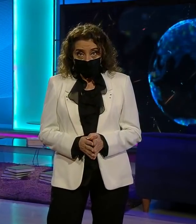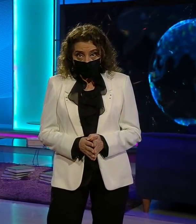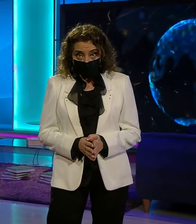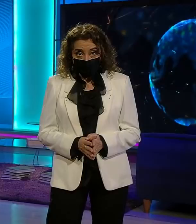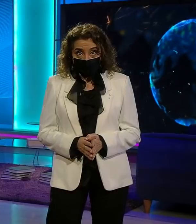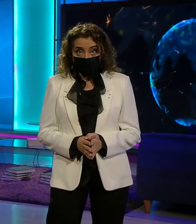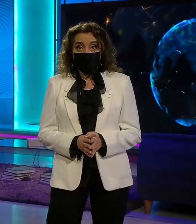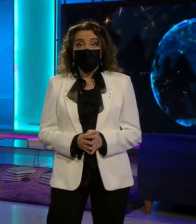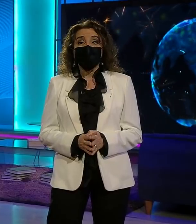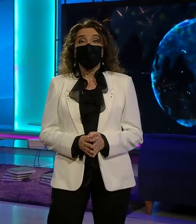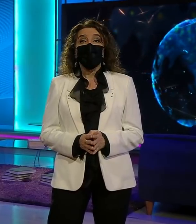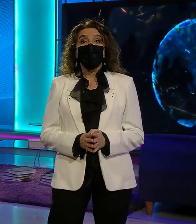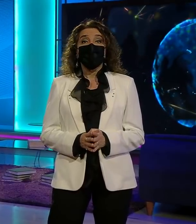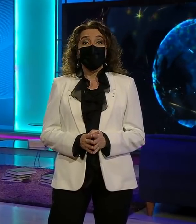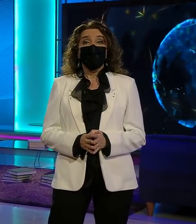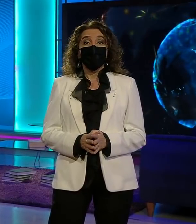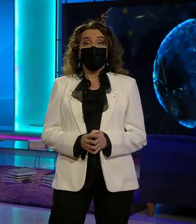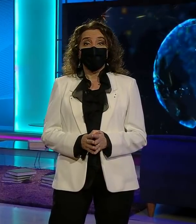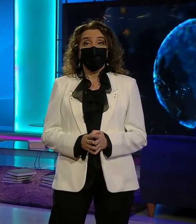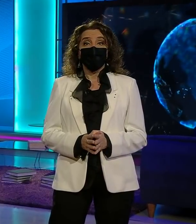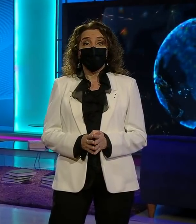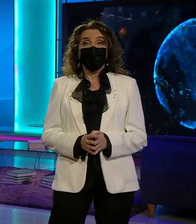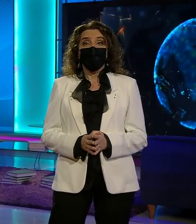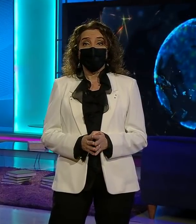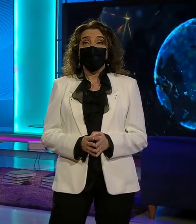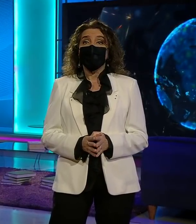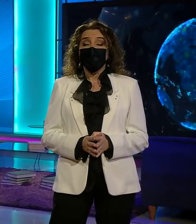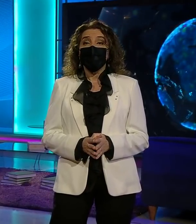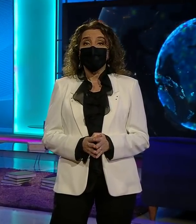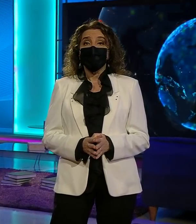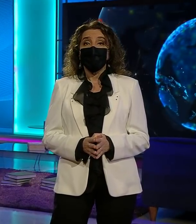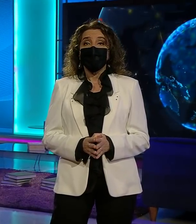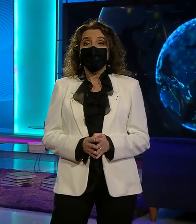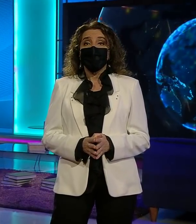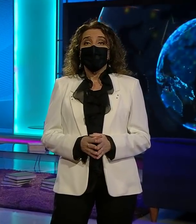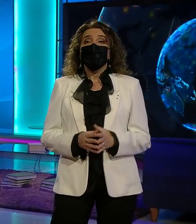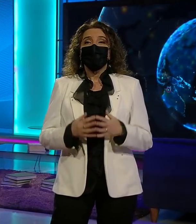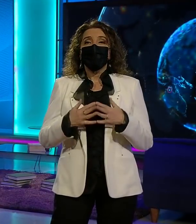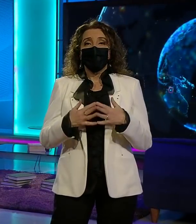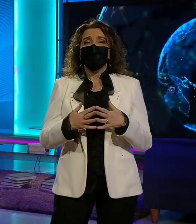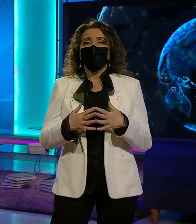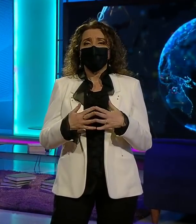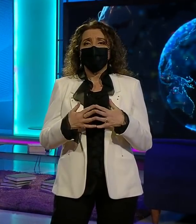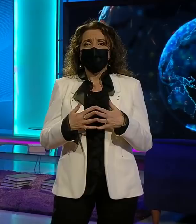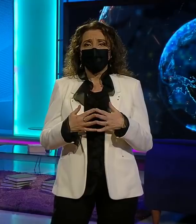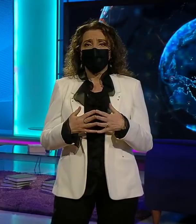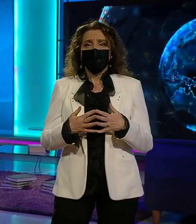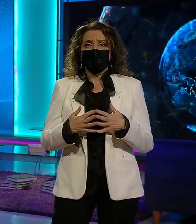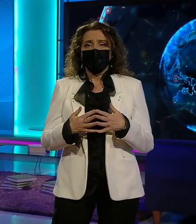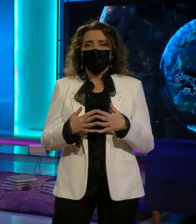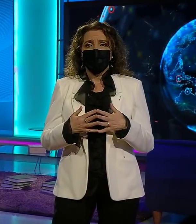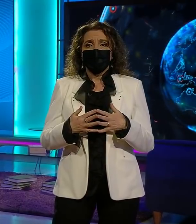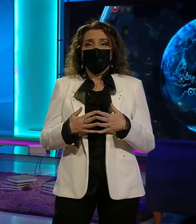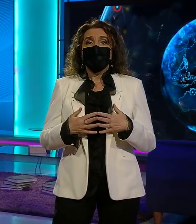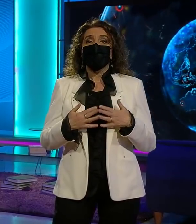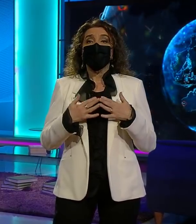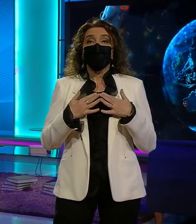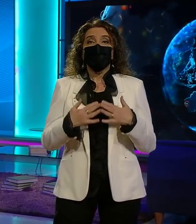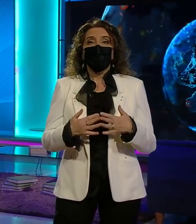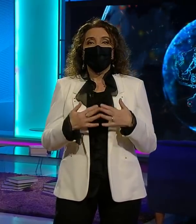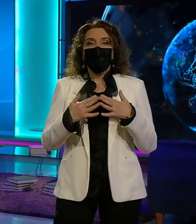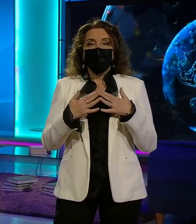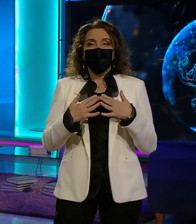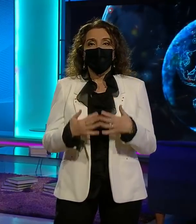Fabiola Campillay y tantas personas dañadas por la represión y la violencia tienen derecho a expresar su ira. Y